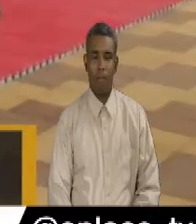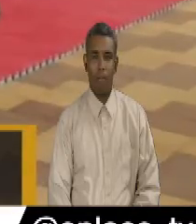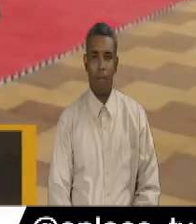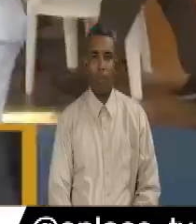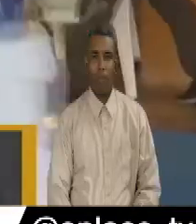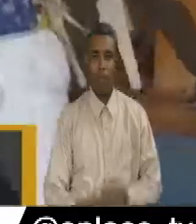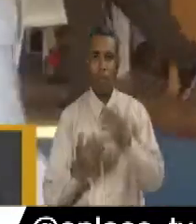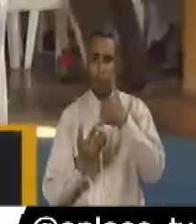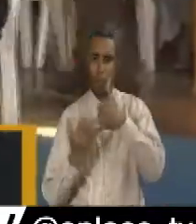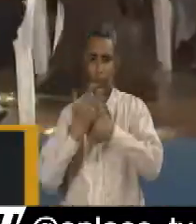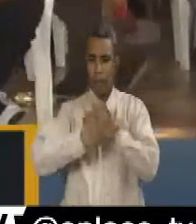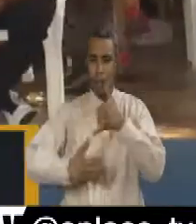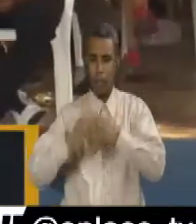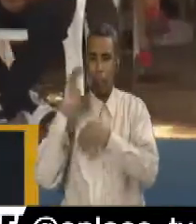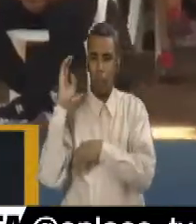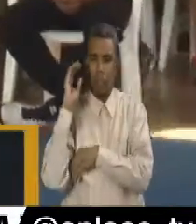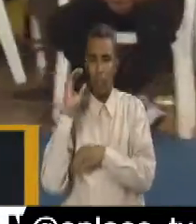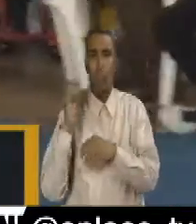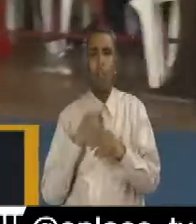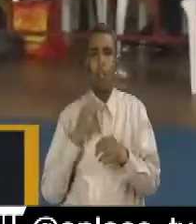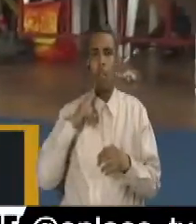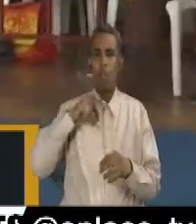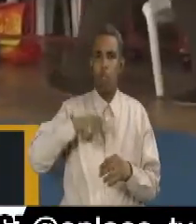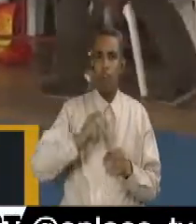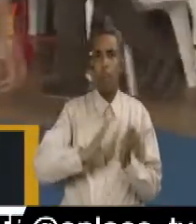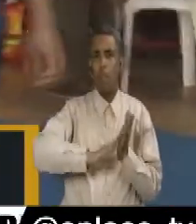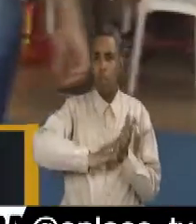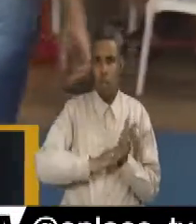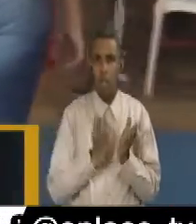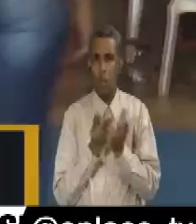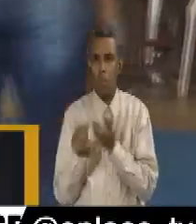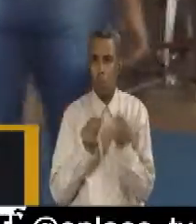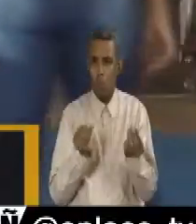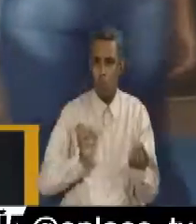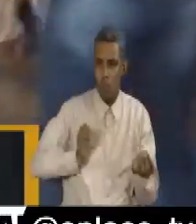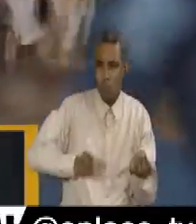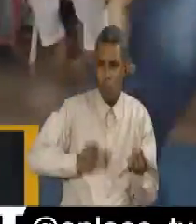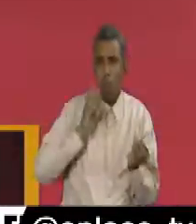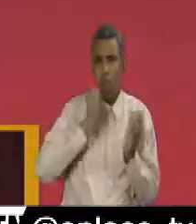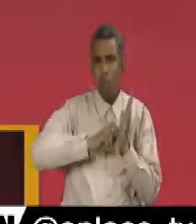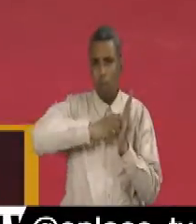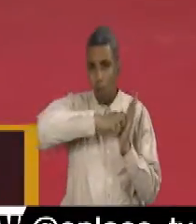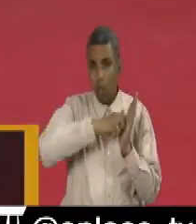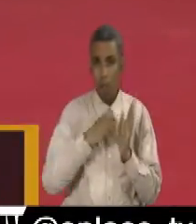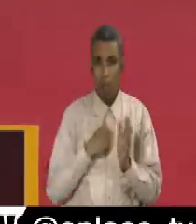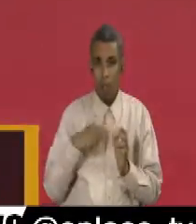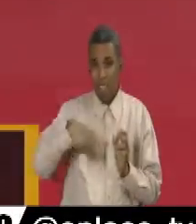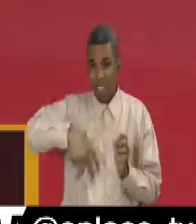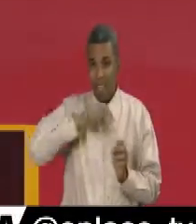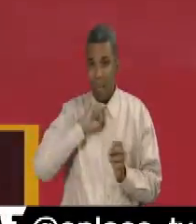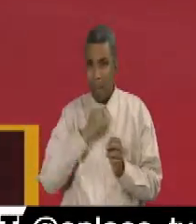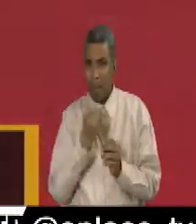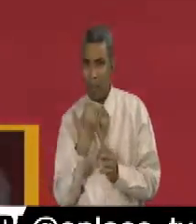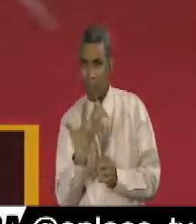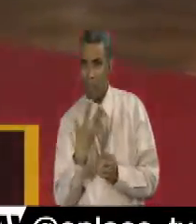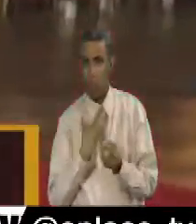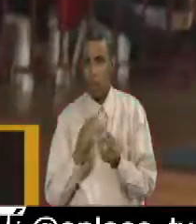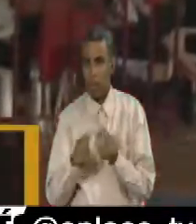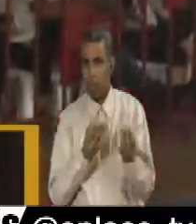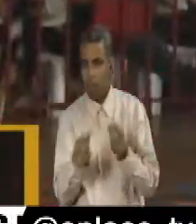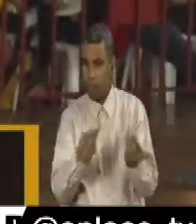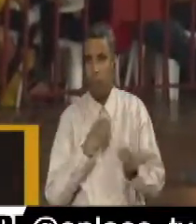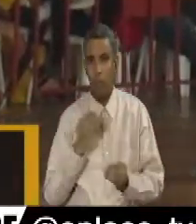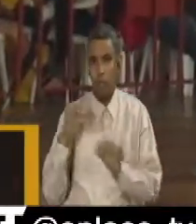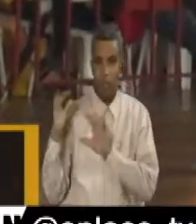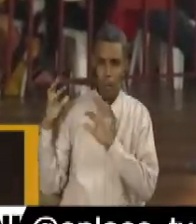de 7 clubes de Bucaramanga, uno de Florida Blanca, uno de Girón, uno de Piedecuesta y los 5 de Barranca Bermeja, se cumplió durante el fin de